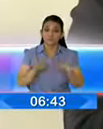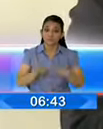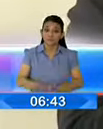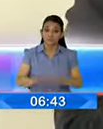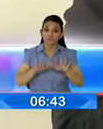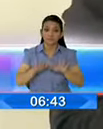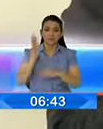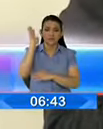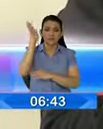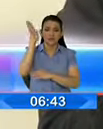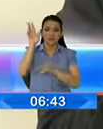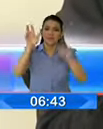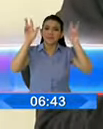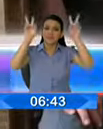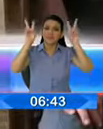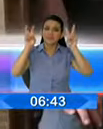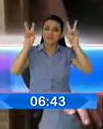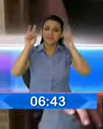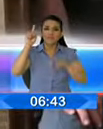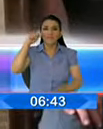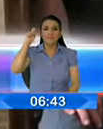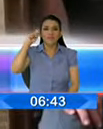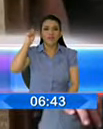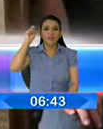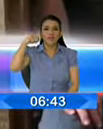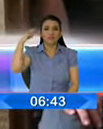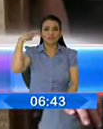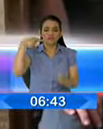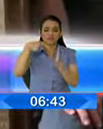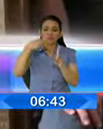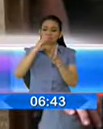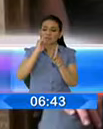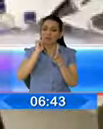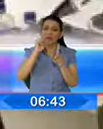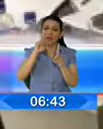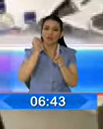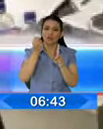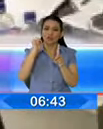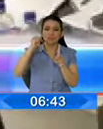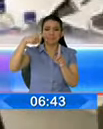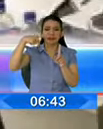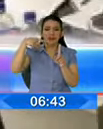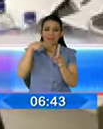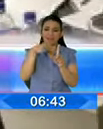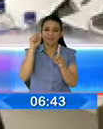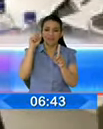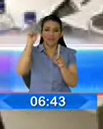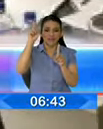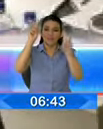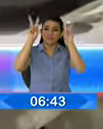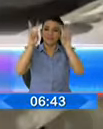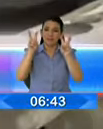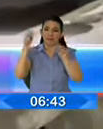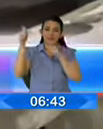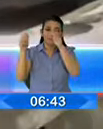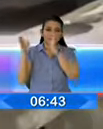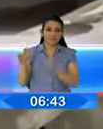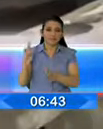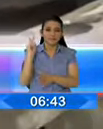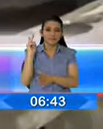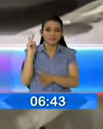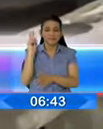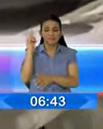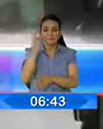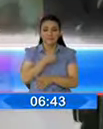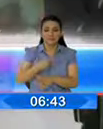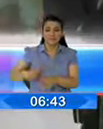se pronunció sobre los videos que circulan en las redes sociales con declaraciones de Carlos Pareja y Anuseli sobre el candidato a la vicepresidencia, Jorge Glas